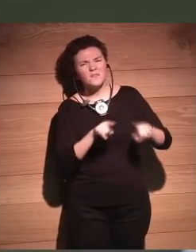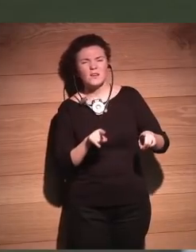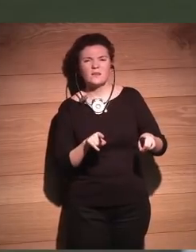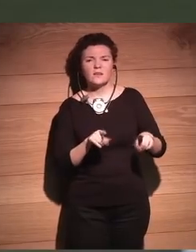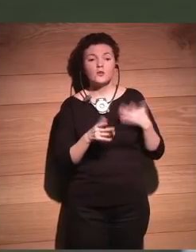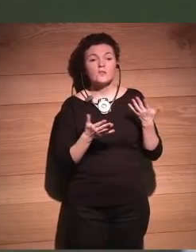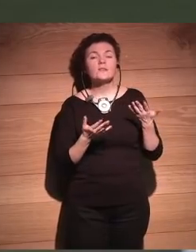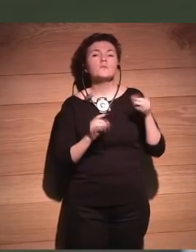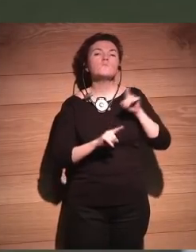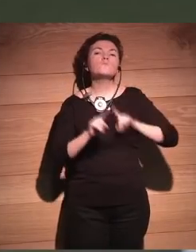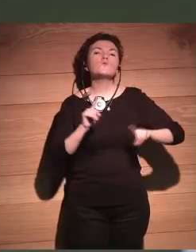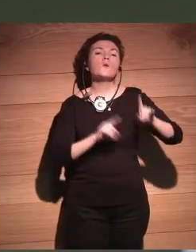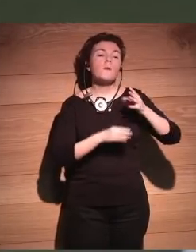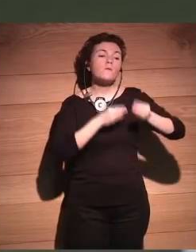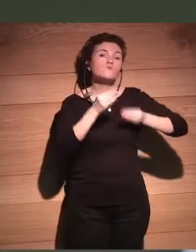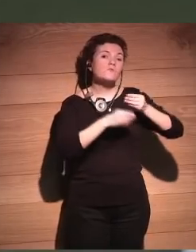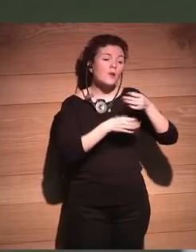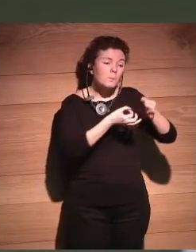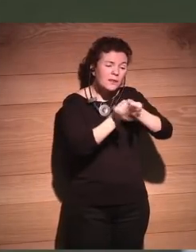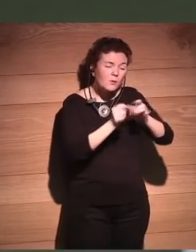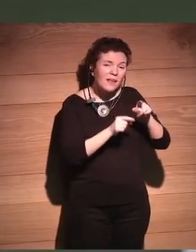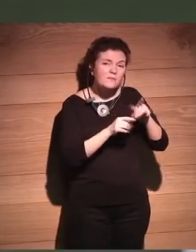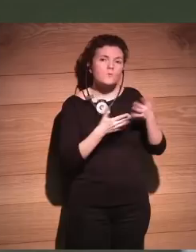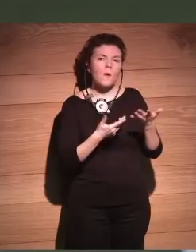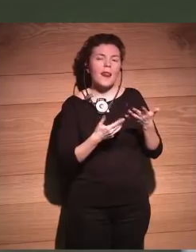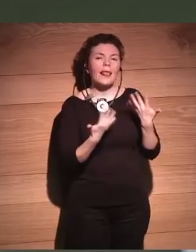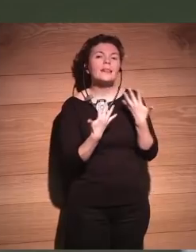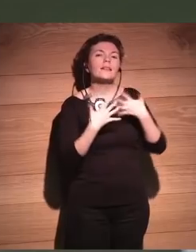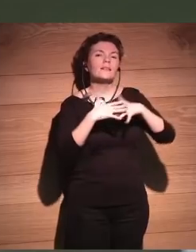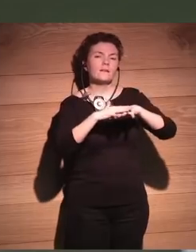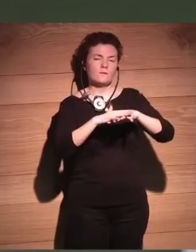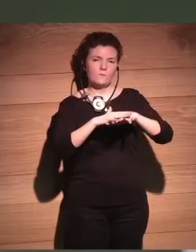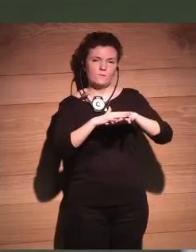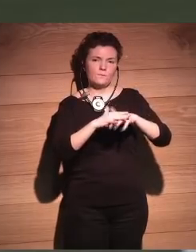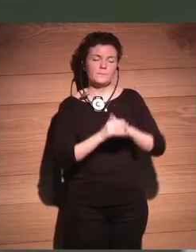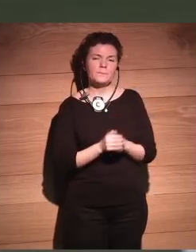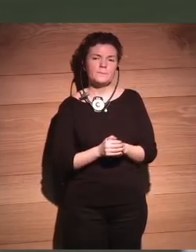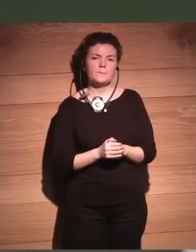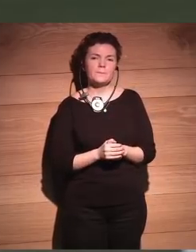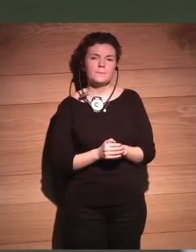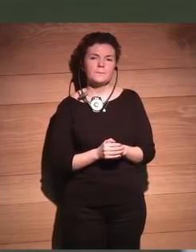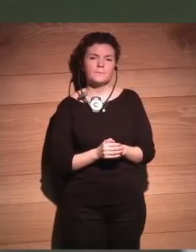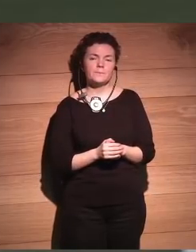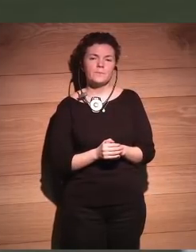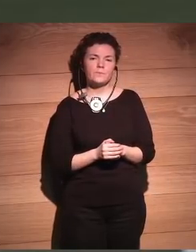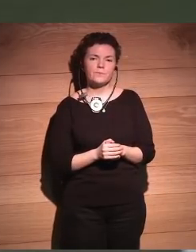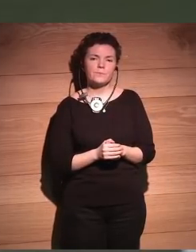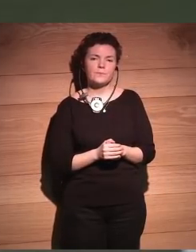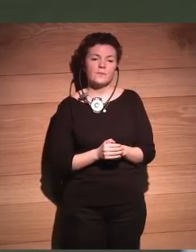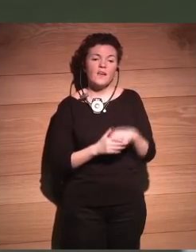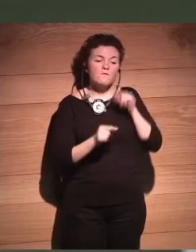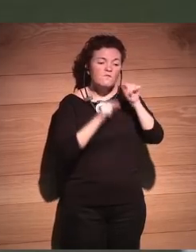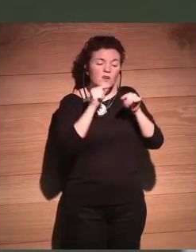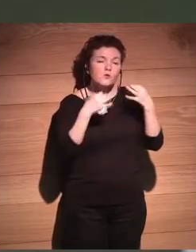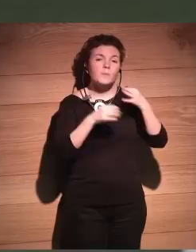diferentes. Entonces, el problema del uso con estas partículas es la integración. En otras palabras, lo que hacen estos